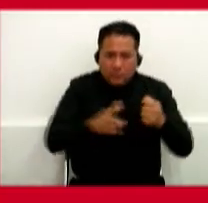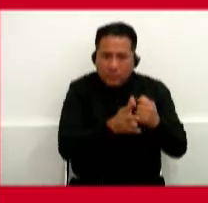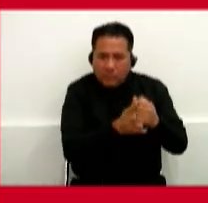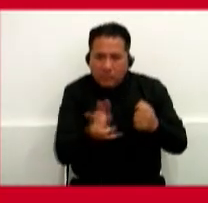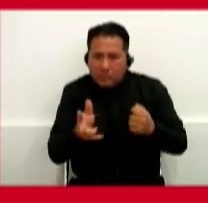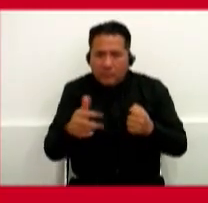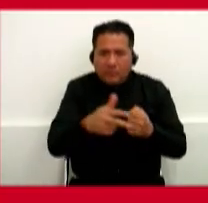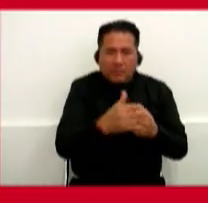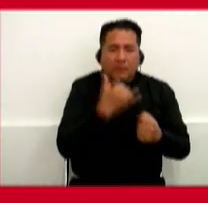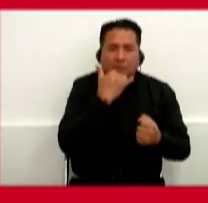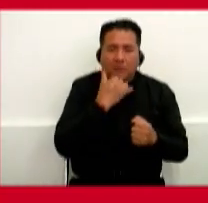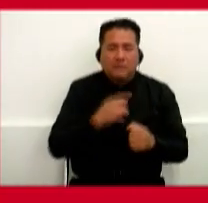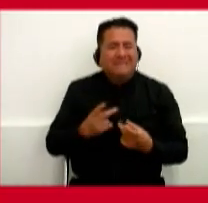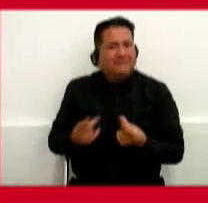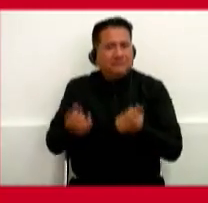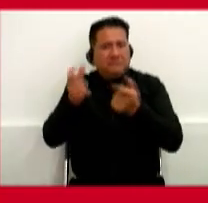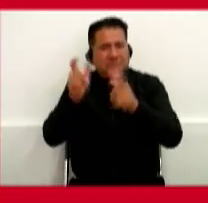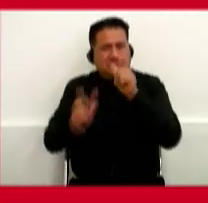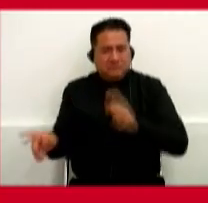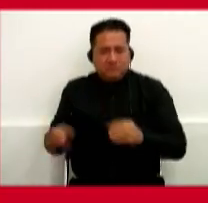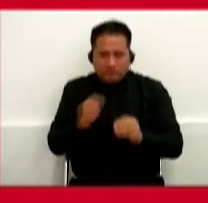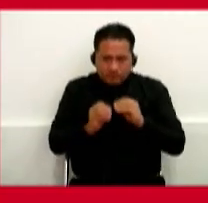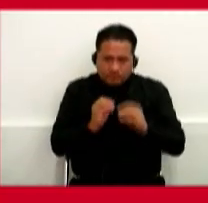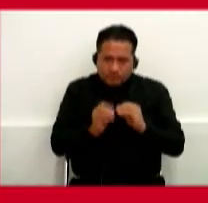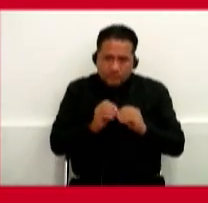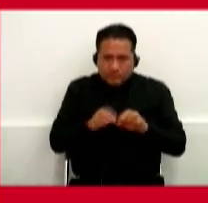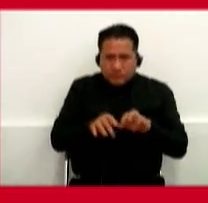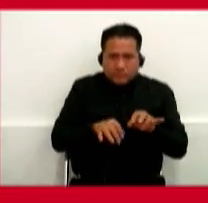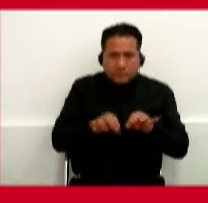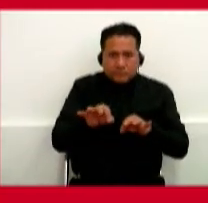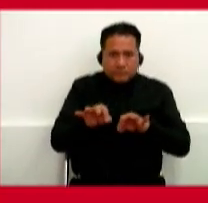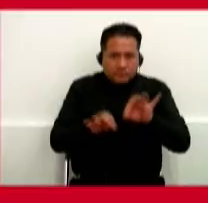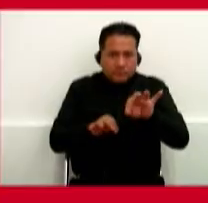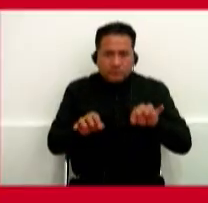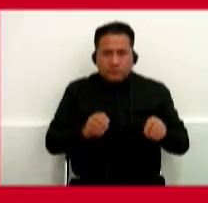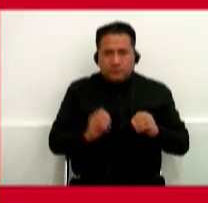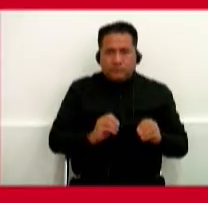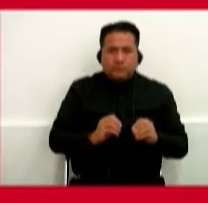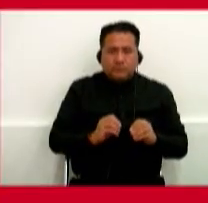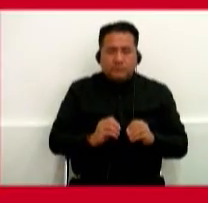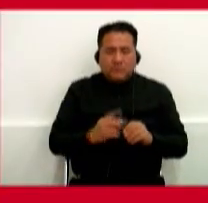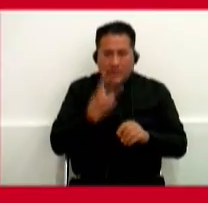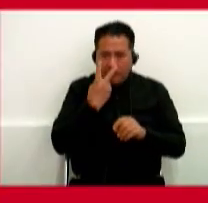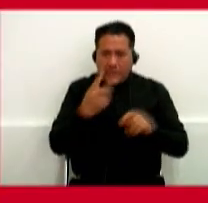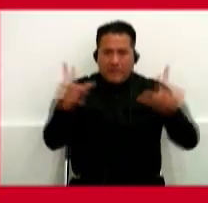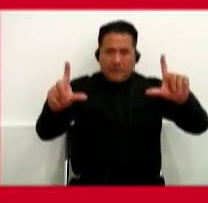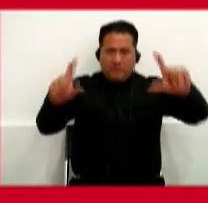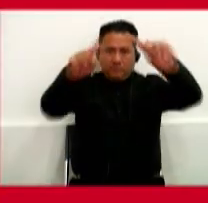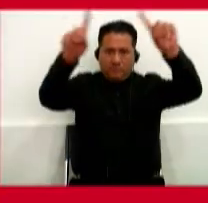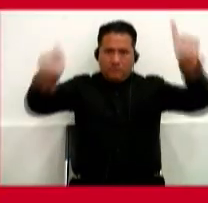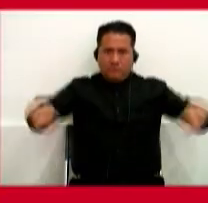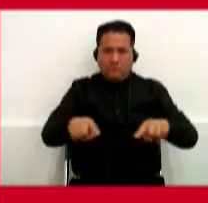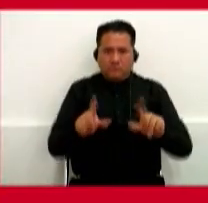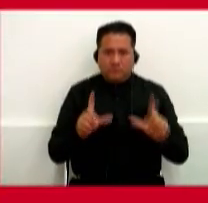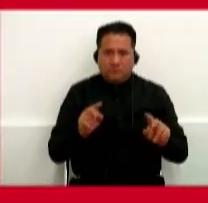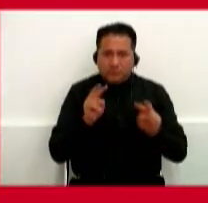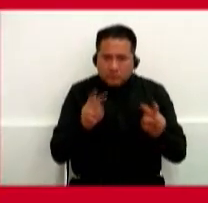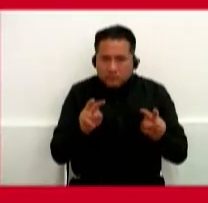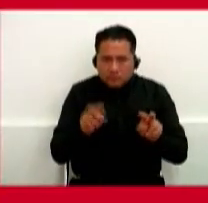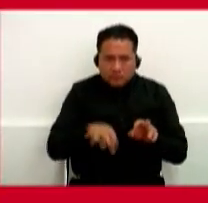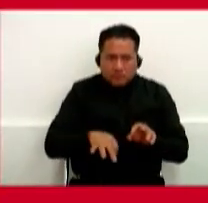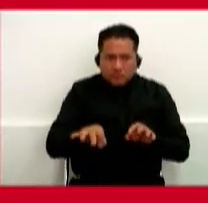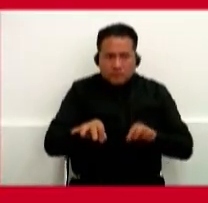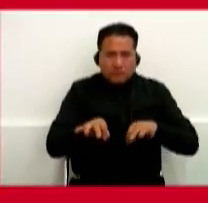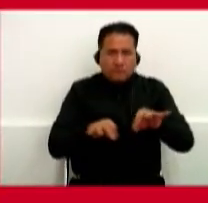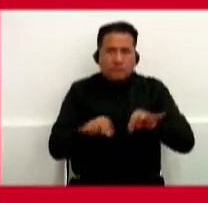nosotros corregimos si es que hay algún error de carguío, si ahí nos podemos dar cuenta si los frentes están duros, si